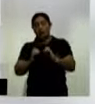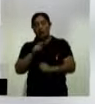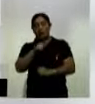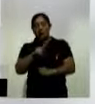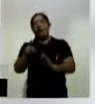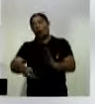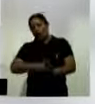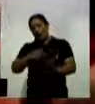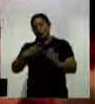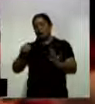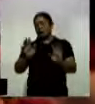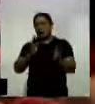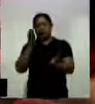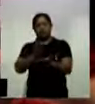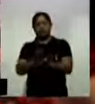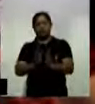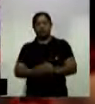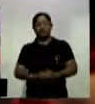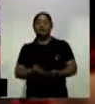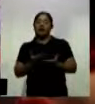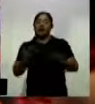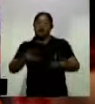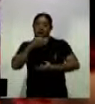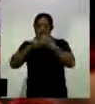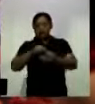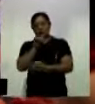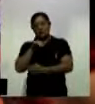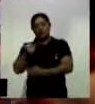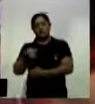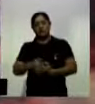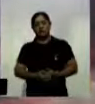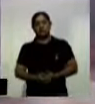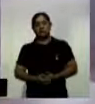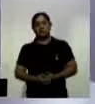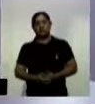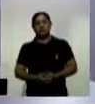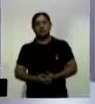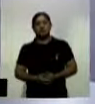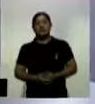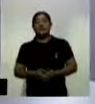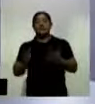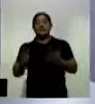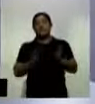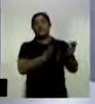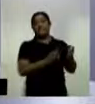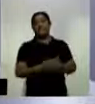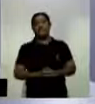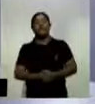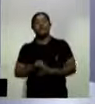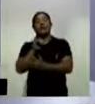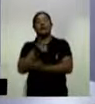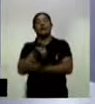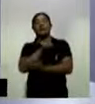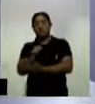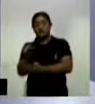de COVID-19. Adán Morales, Ahora Noticias. Y por otro lado, el IMSS en Tlaxcala dio a